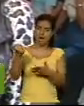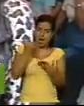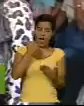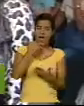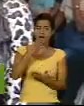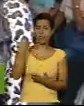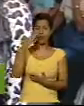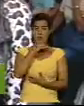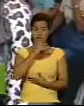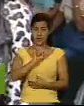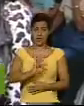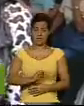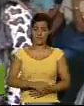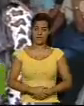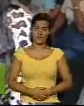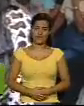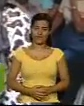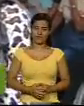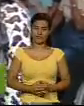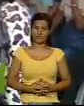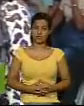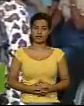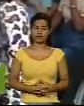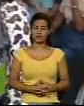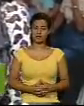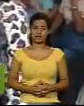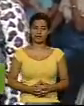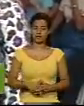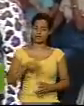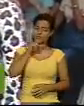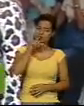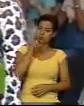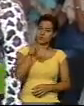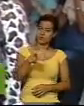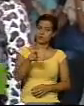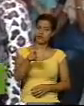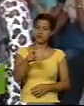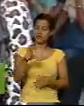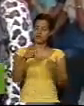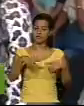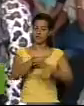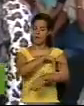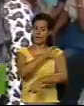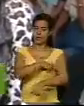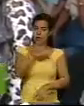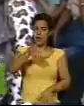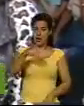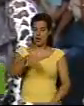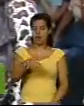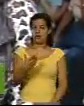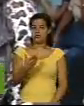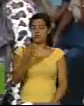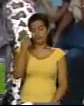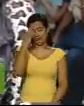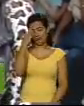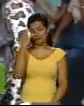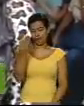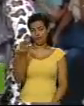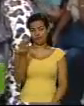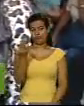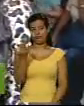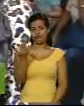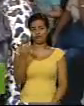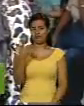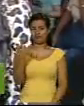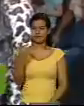que anteriormente no lo habían podido tener. Así es, doctora. Ahora este centro ambulatorio de Armando Castillo Plaza, sabemos que